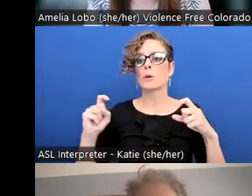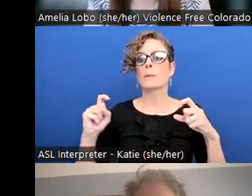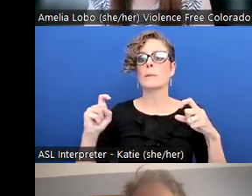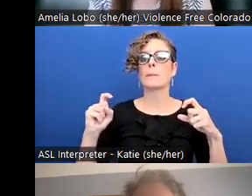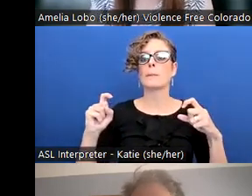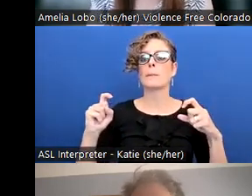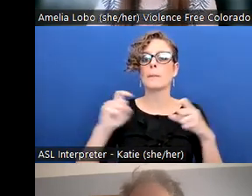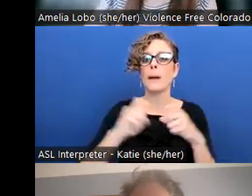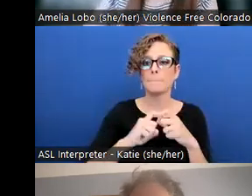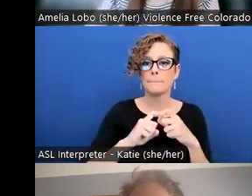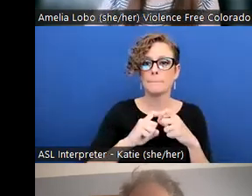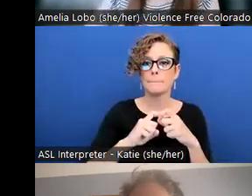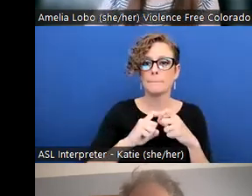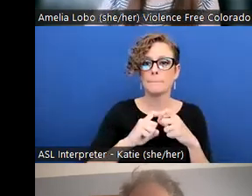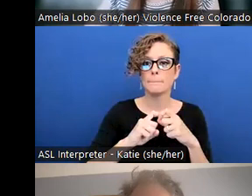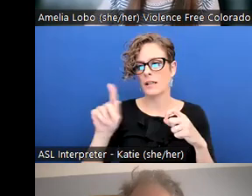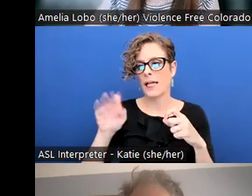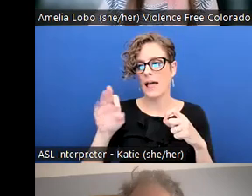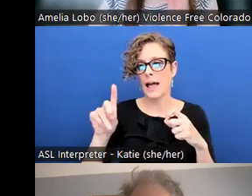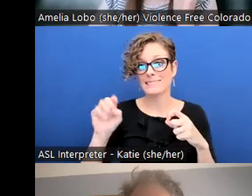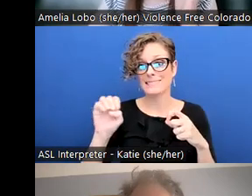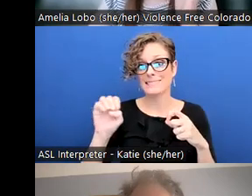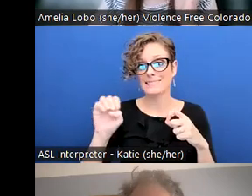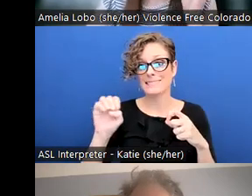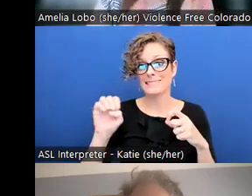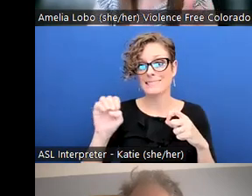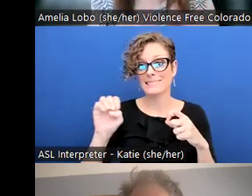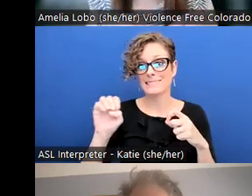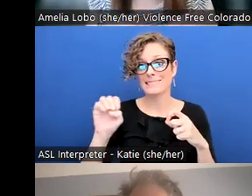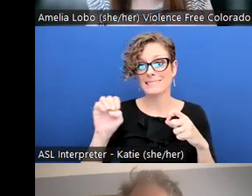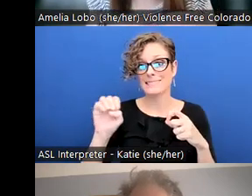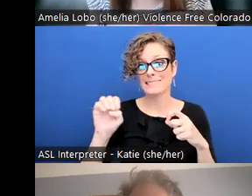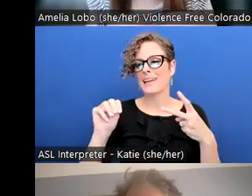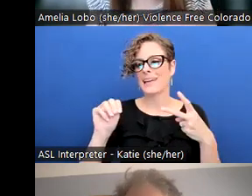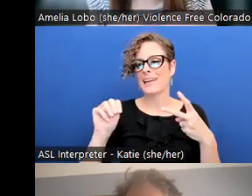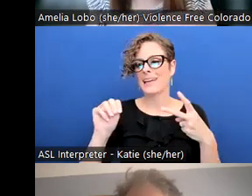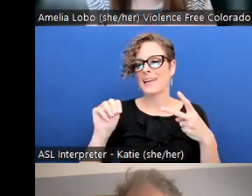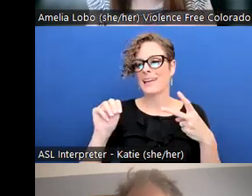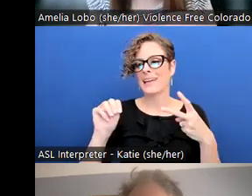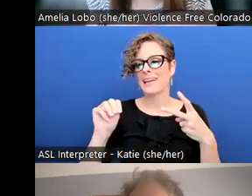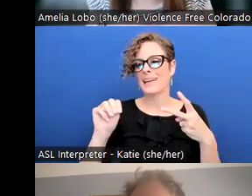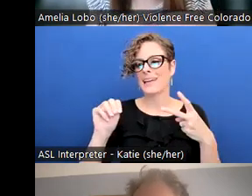El impacto más grande de esta ley, que vamos a ver esta ley, con